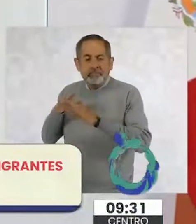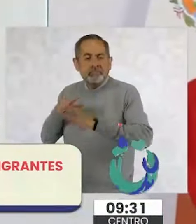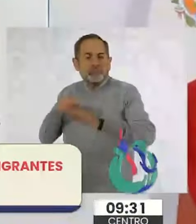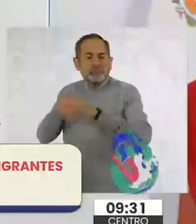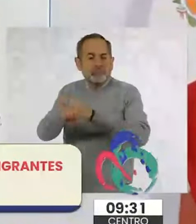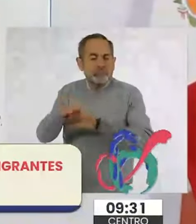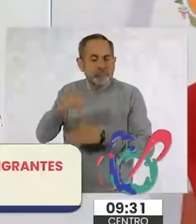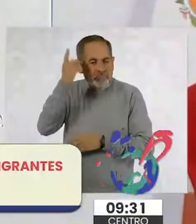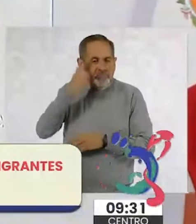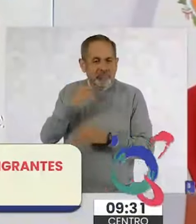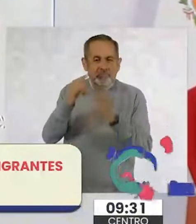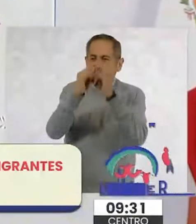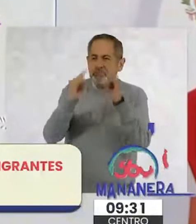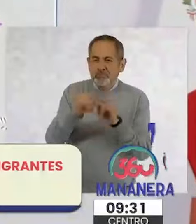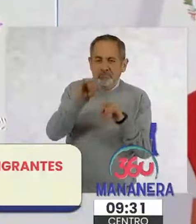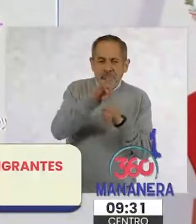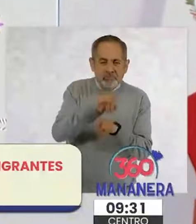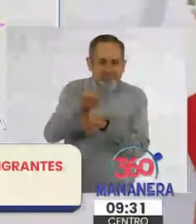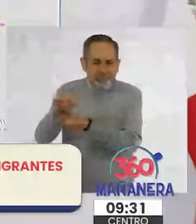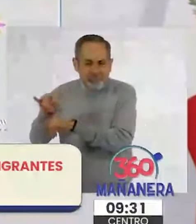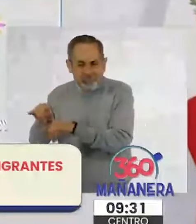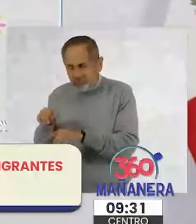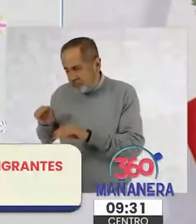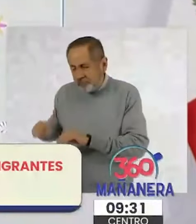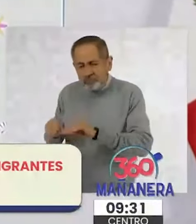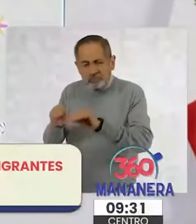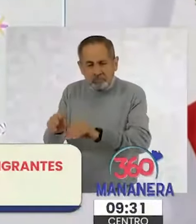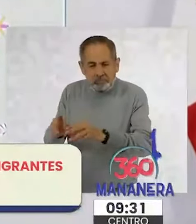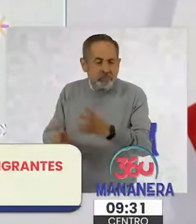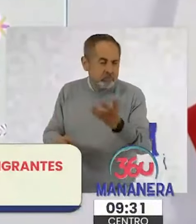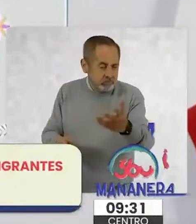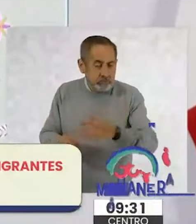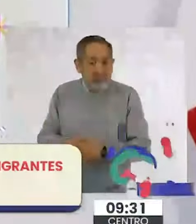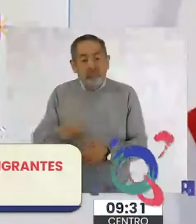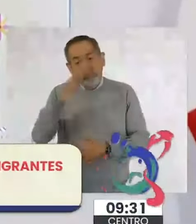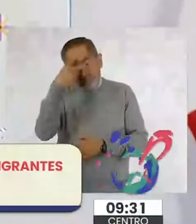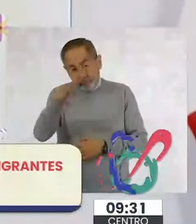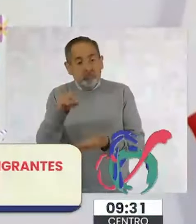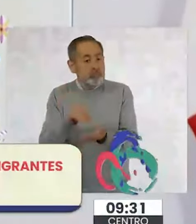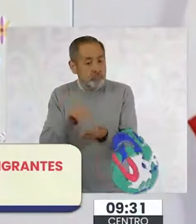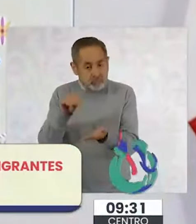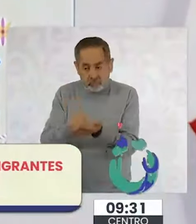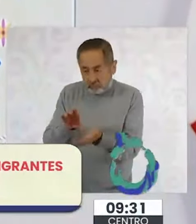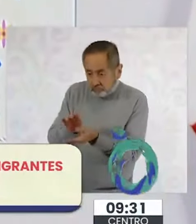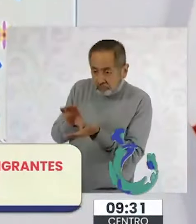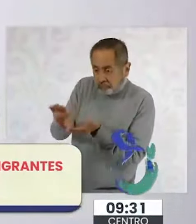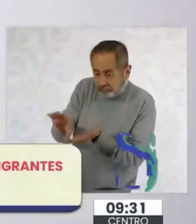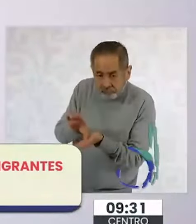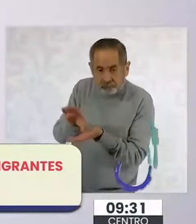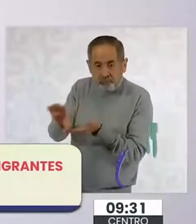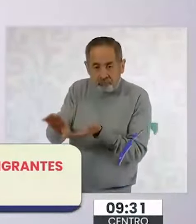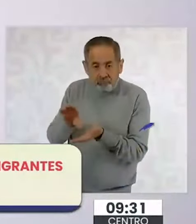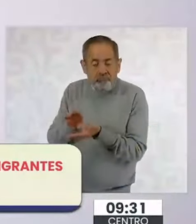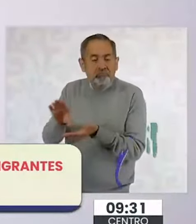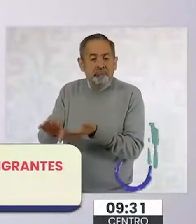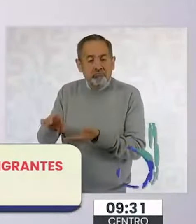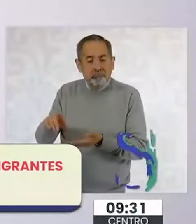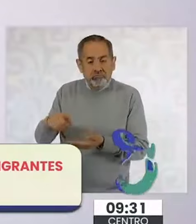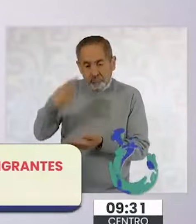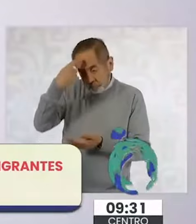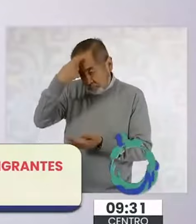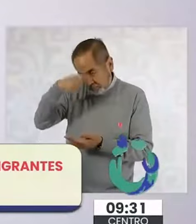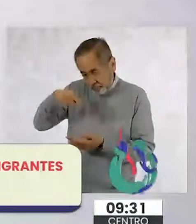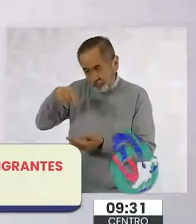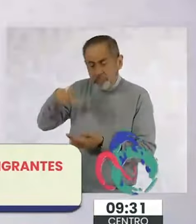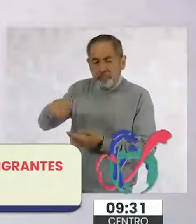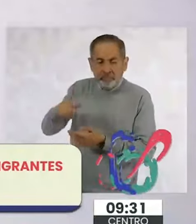una estrategia integral y Recuerden que México sigue invirtiendo y lo vamos a seguir haciendo como un ejemplo